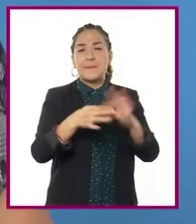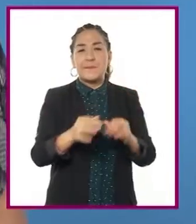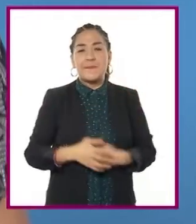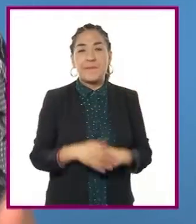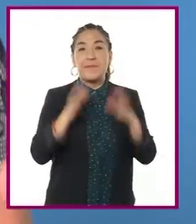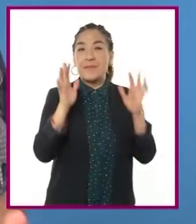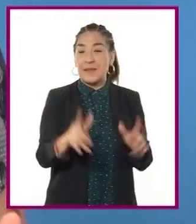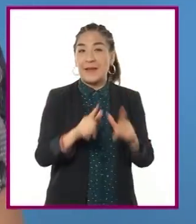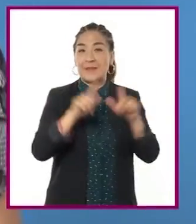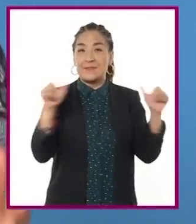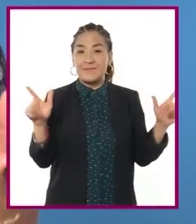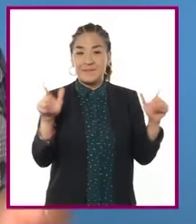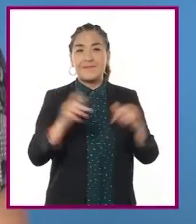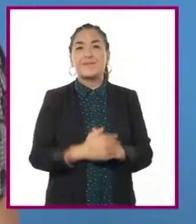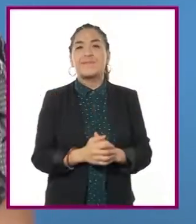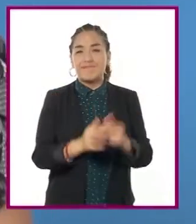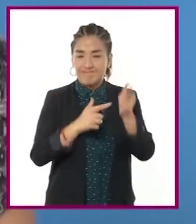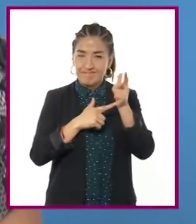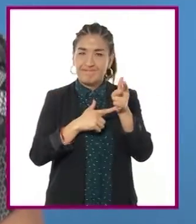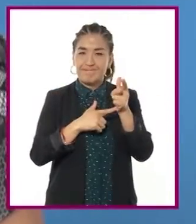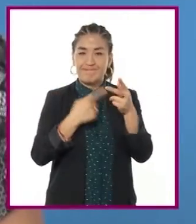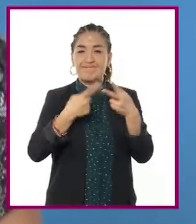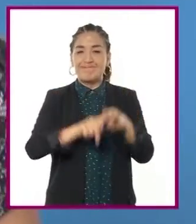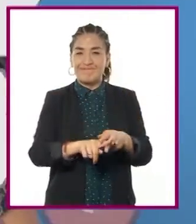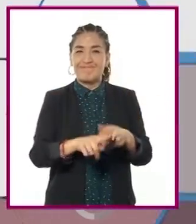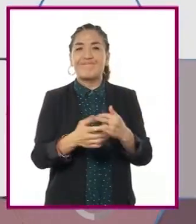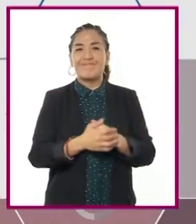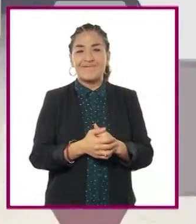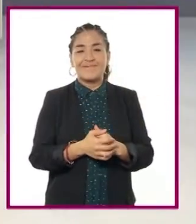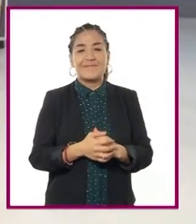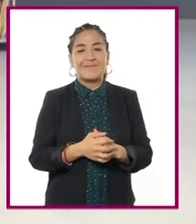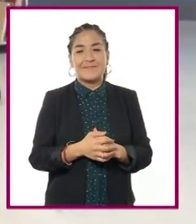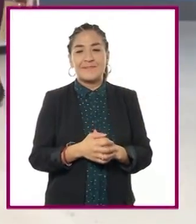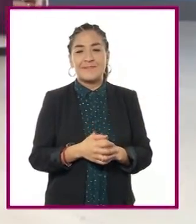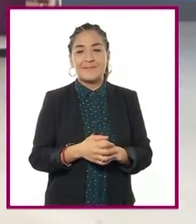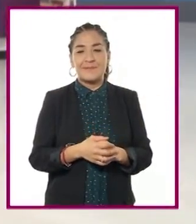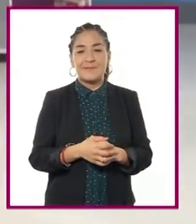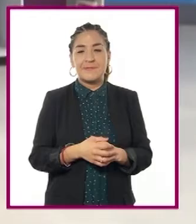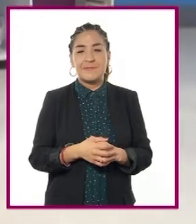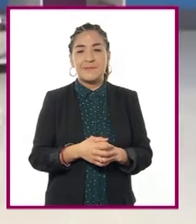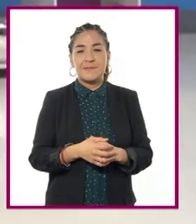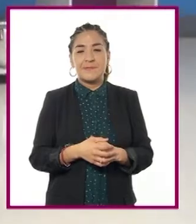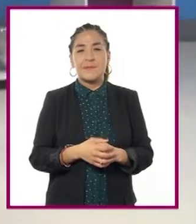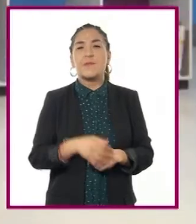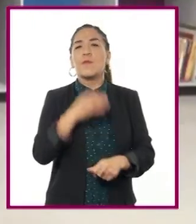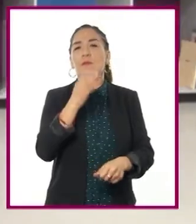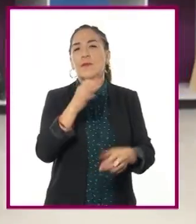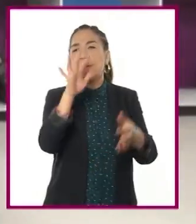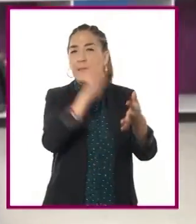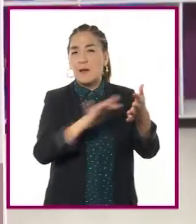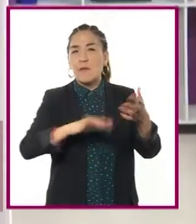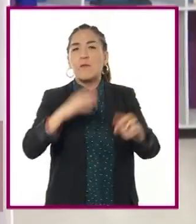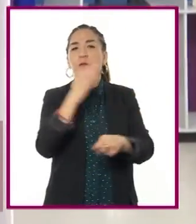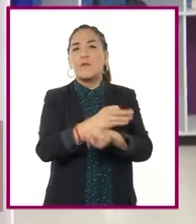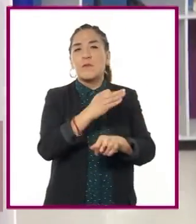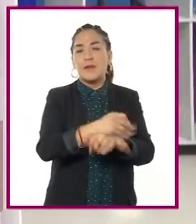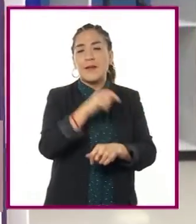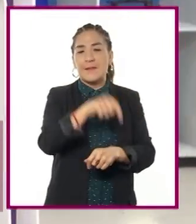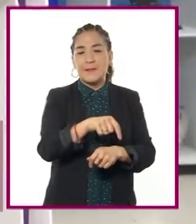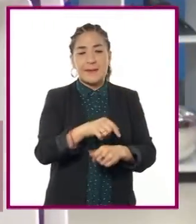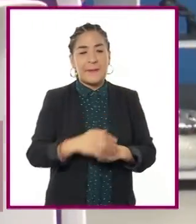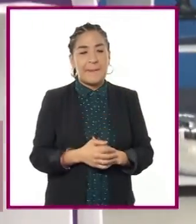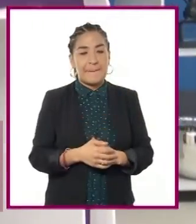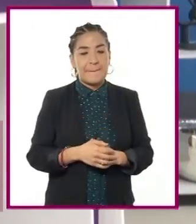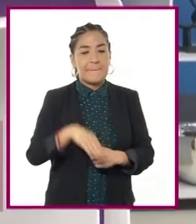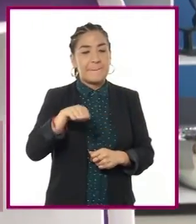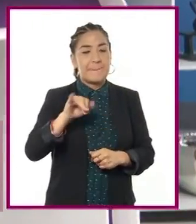ya están listas y listos, comenzamos. Para iniciar, les leeré un fragmento del texto